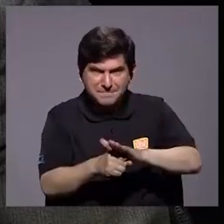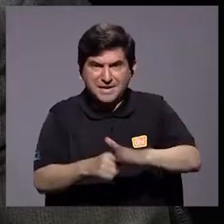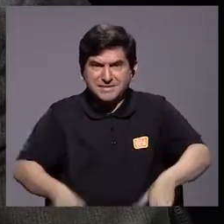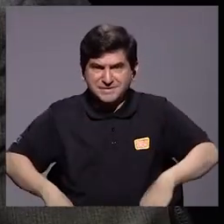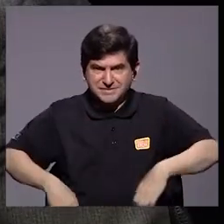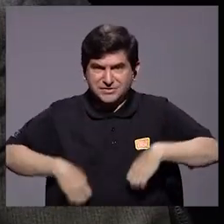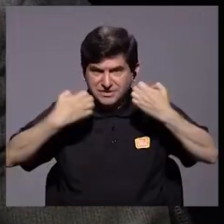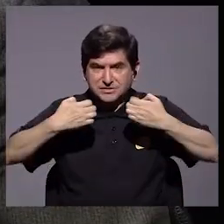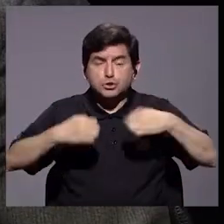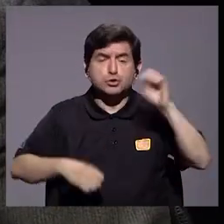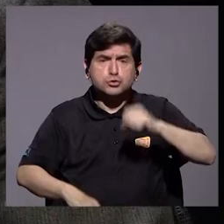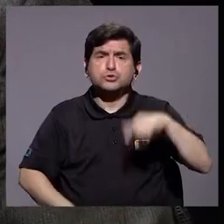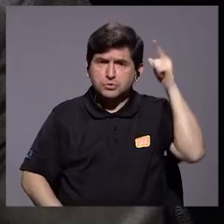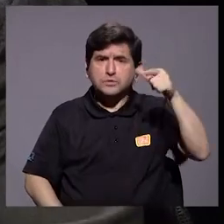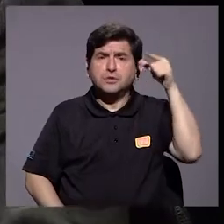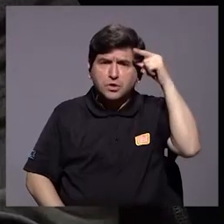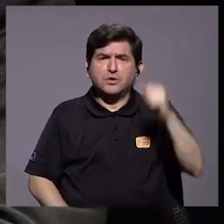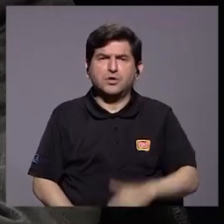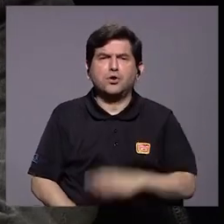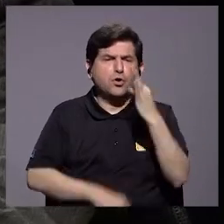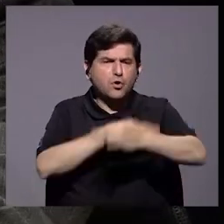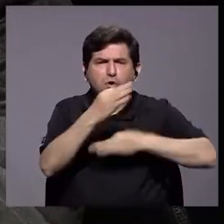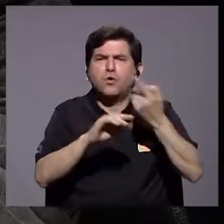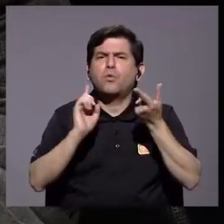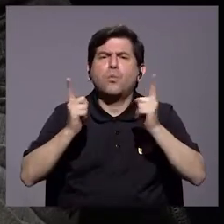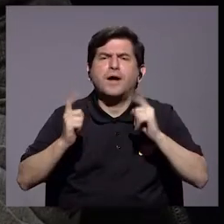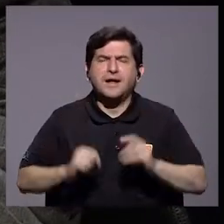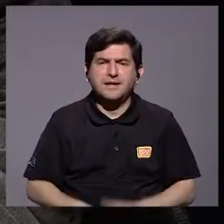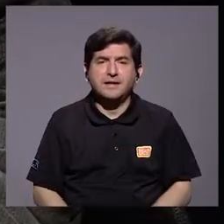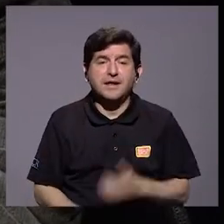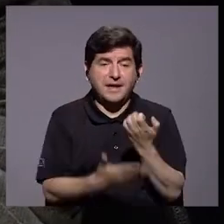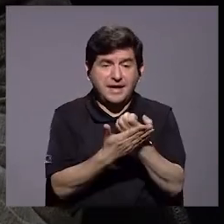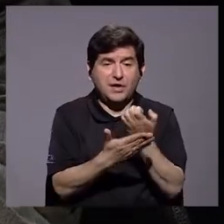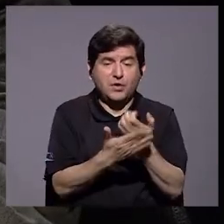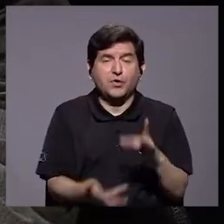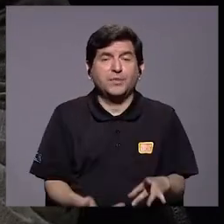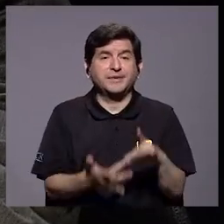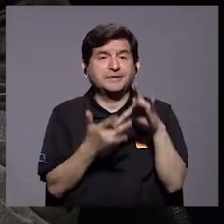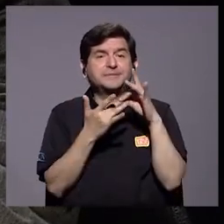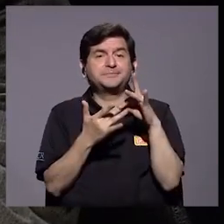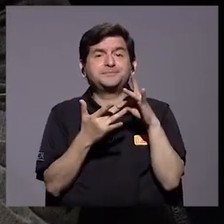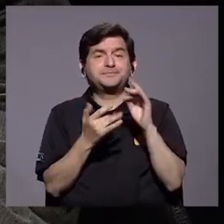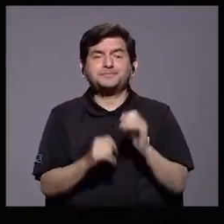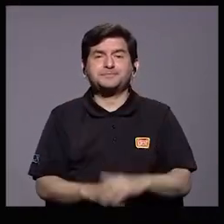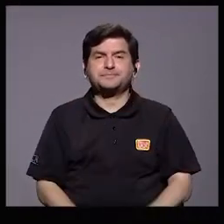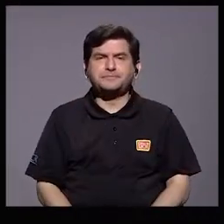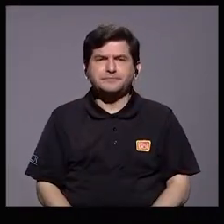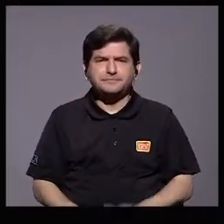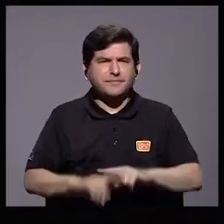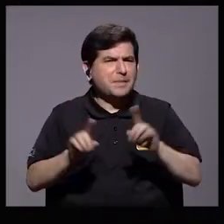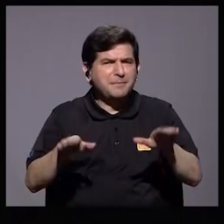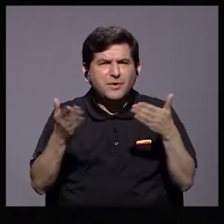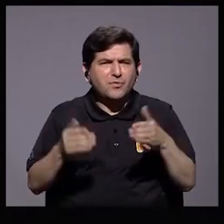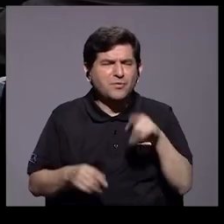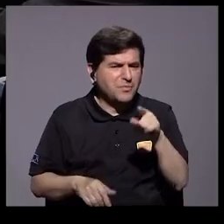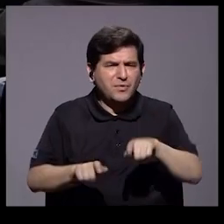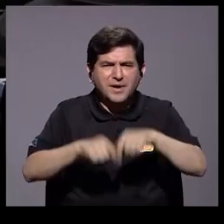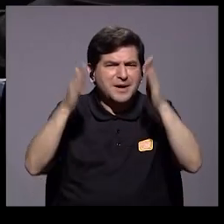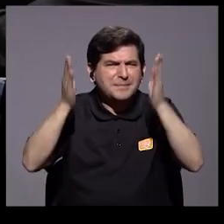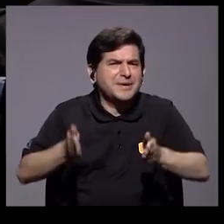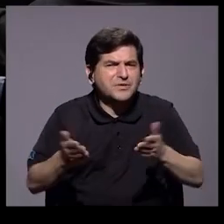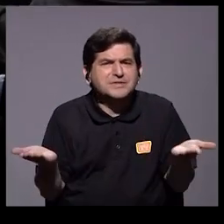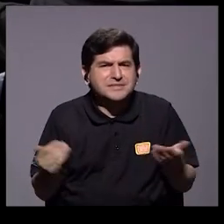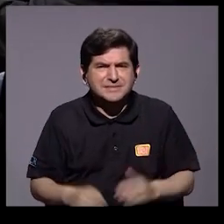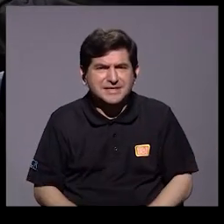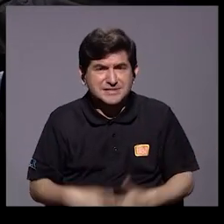por supuesto de tipo económica sobre todo pero como el periodismo el periodo de